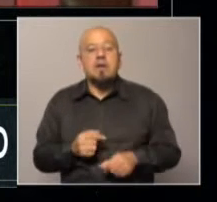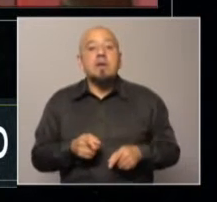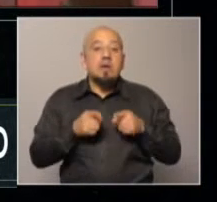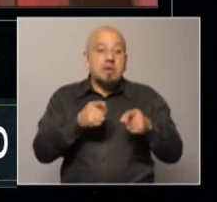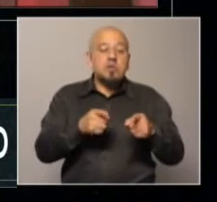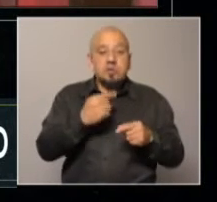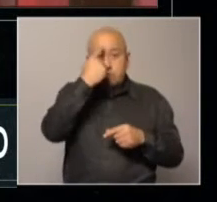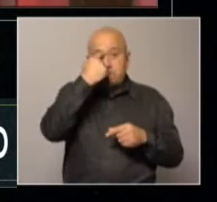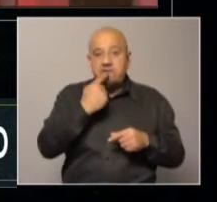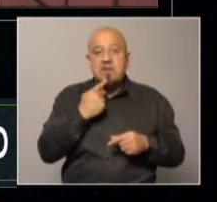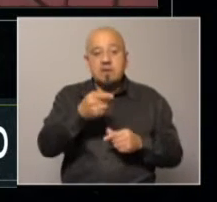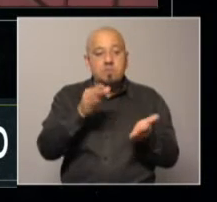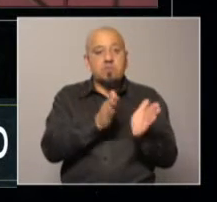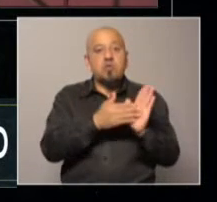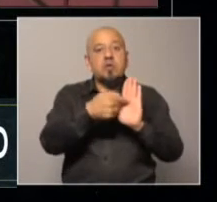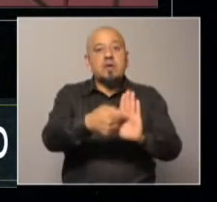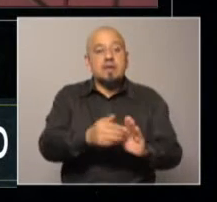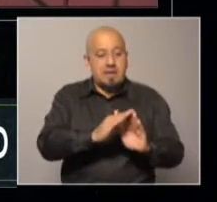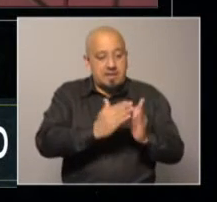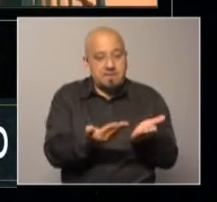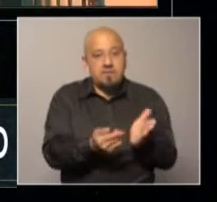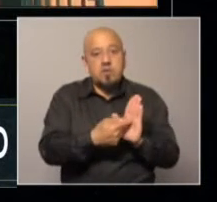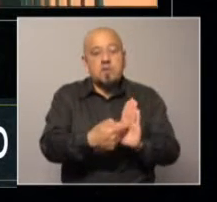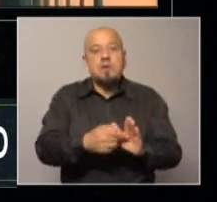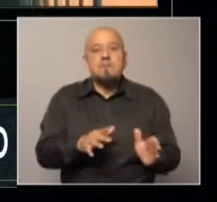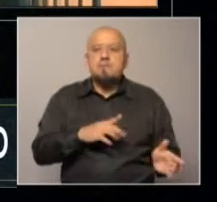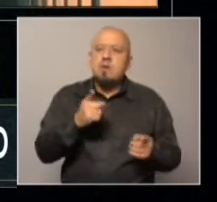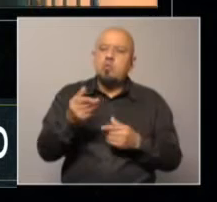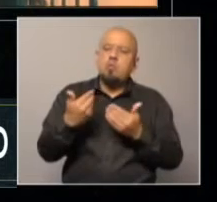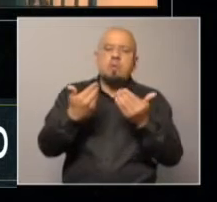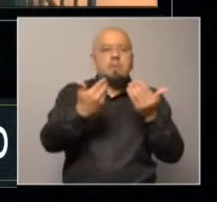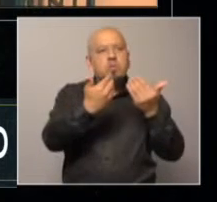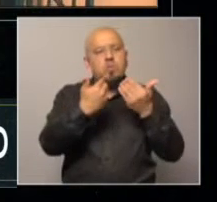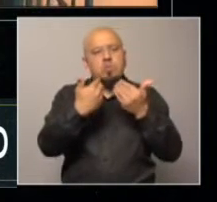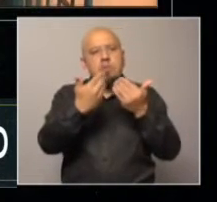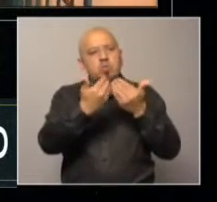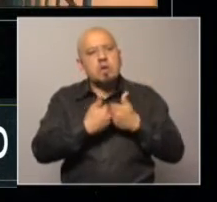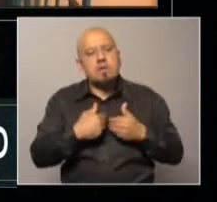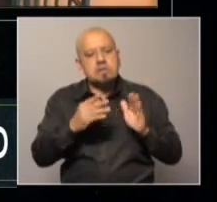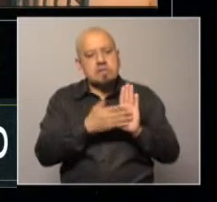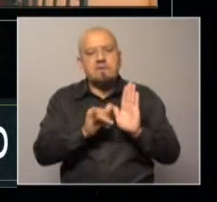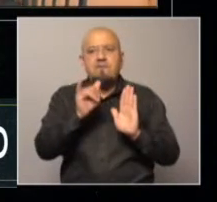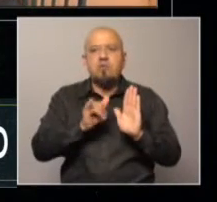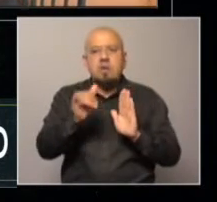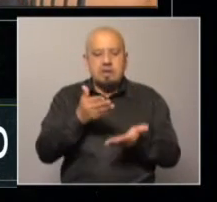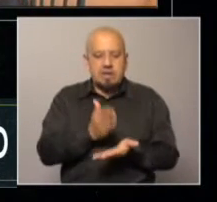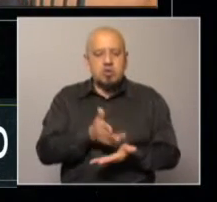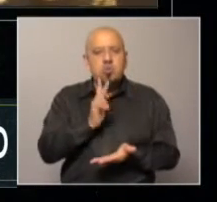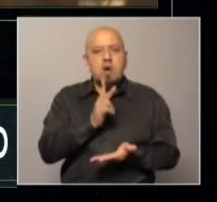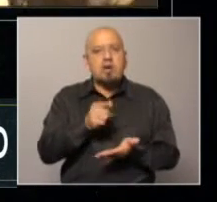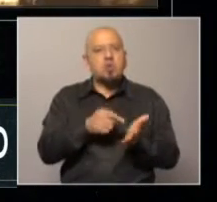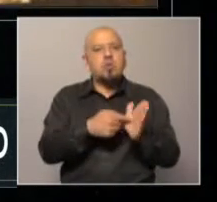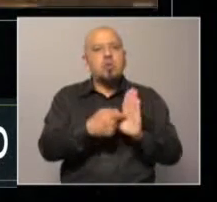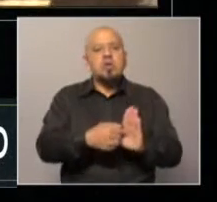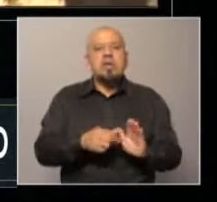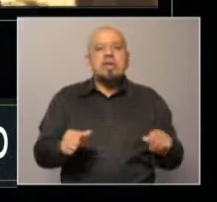plantea Moraz en ese libro. Y luego, respecto a lo que preguntabas, profe, del informe de la Institución de Derechos Humanos, ellos hacen un informe,